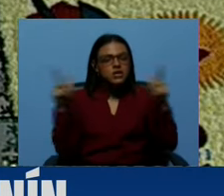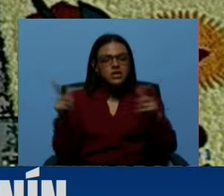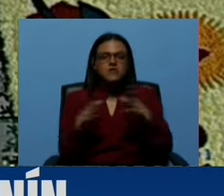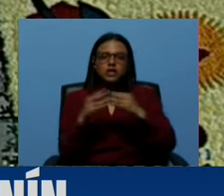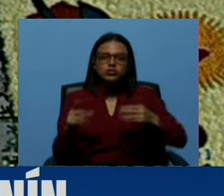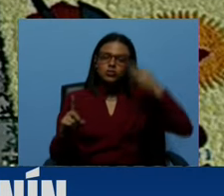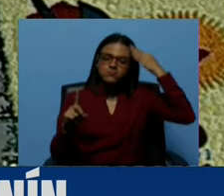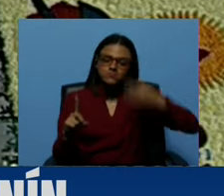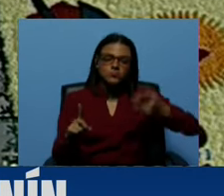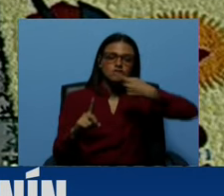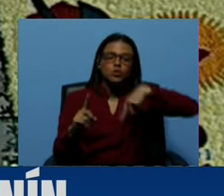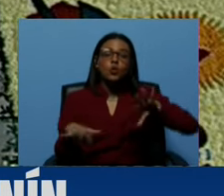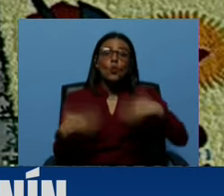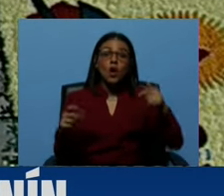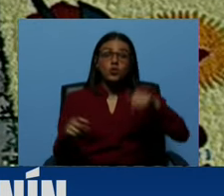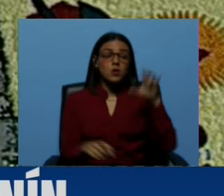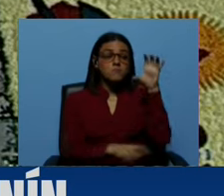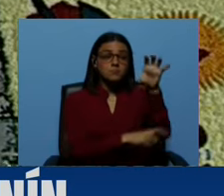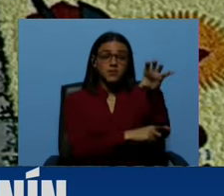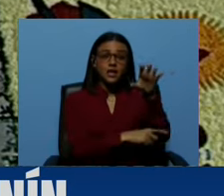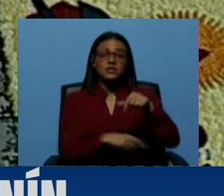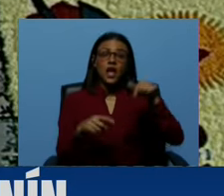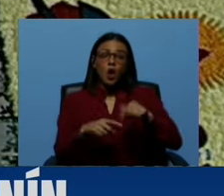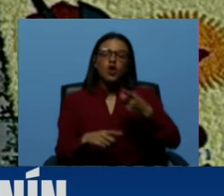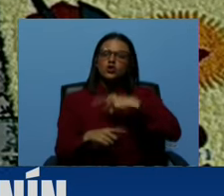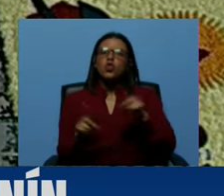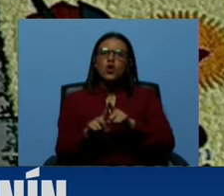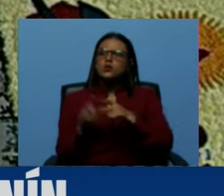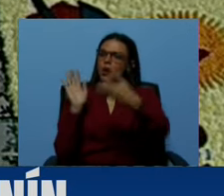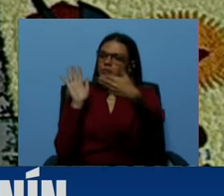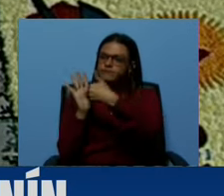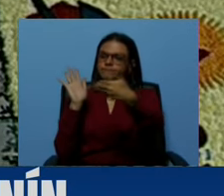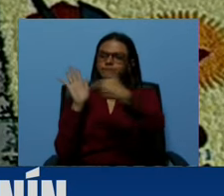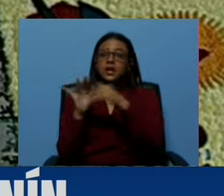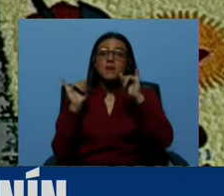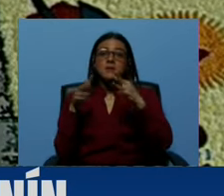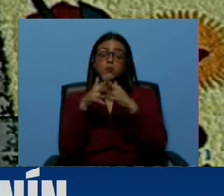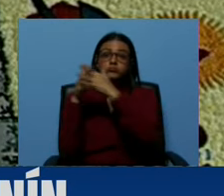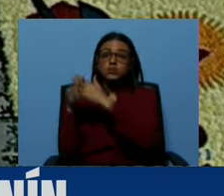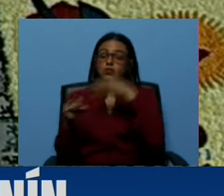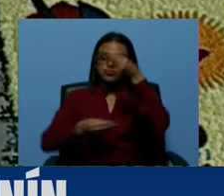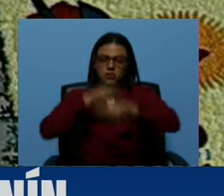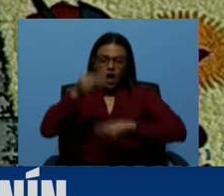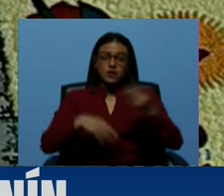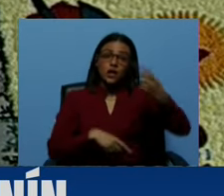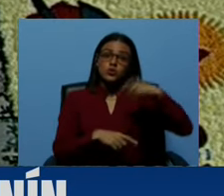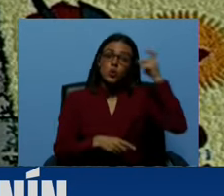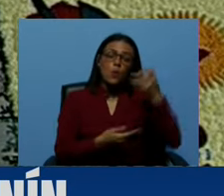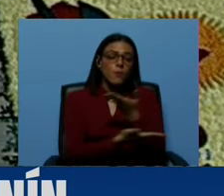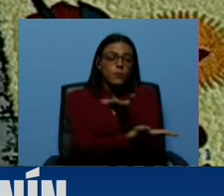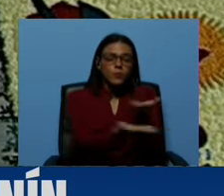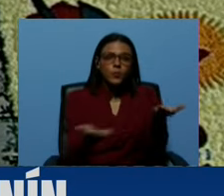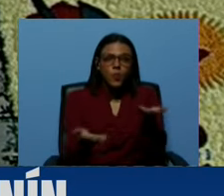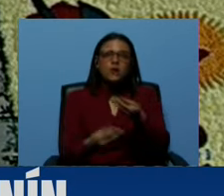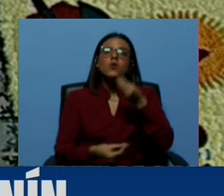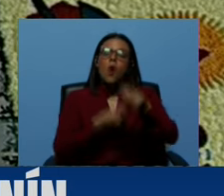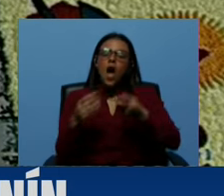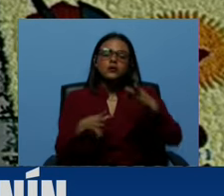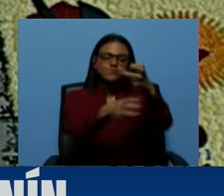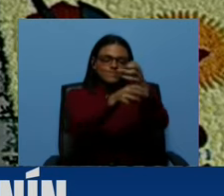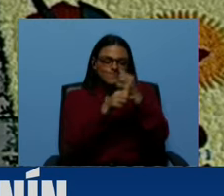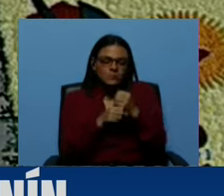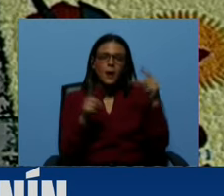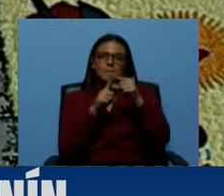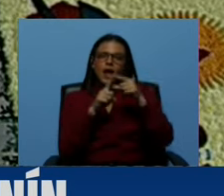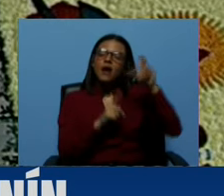Hoy, cuando sobre la patria pesan las amenazas del imperio estadounidense, el pueblo venezolano hace suya estas palabras